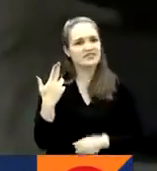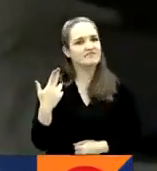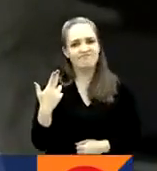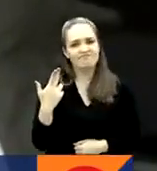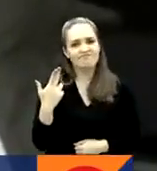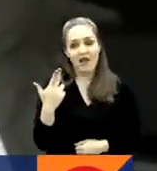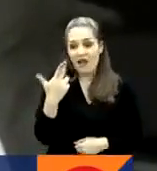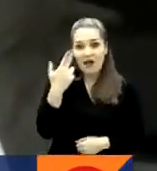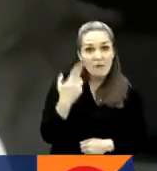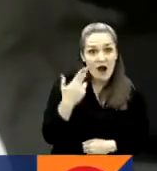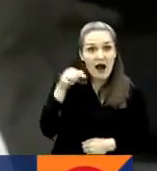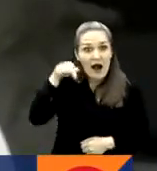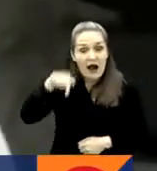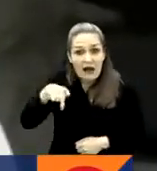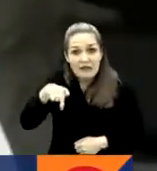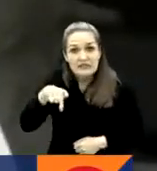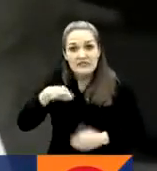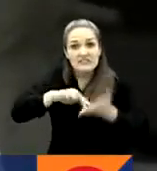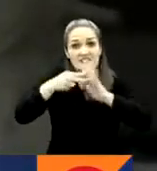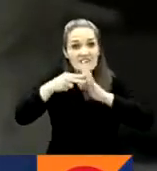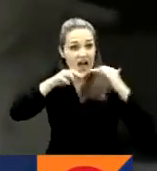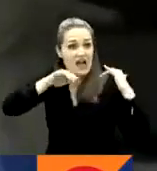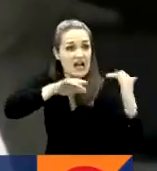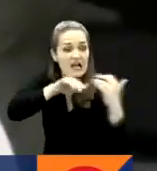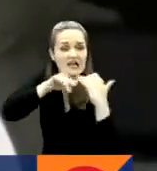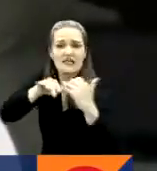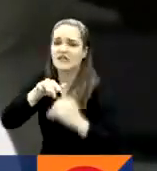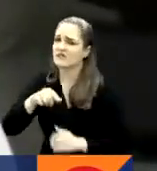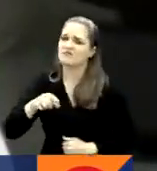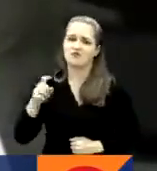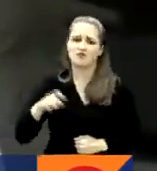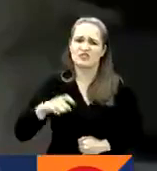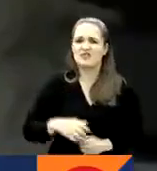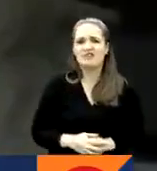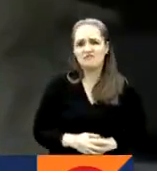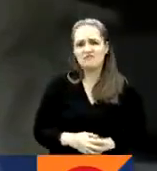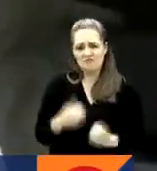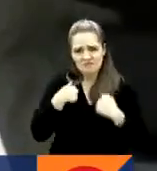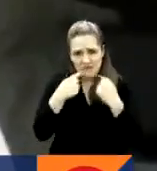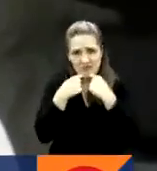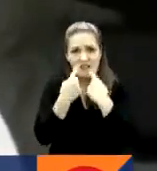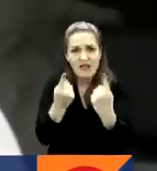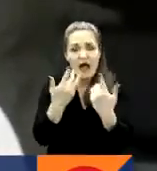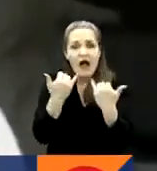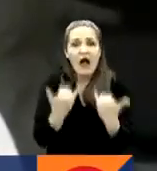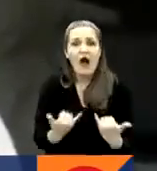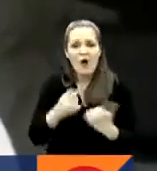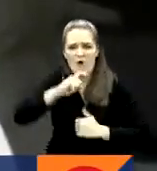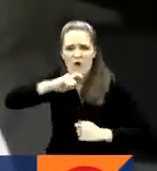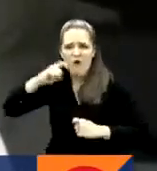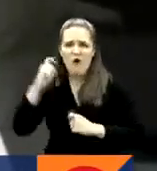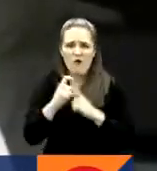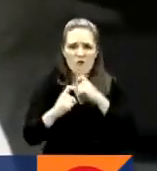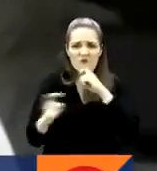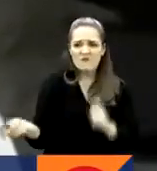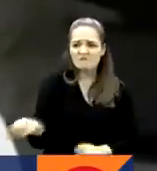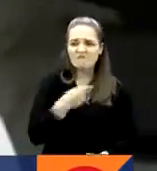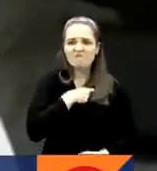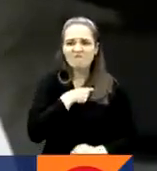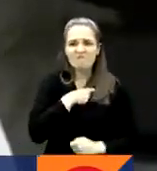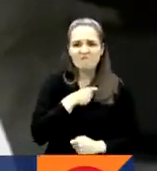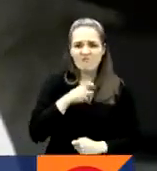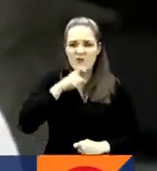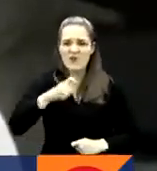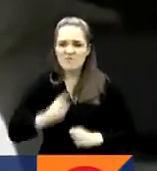no es una guerra civil. Mi intención no es hacer un llamado al odio y el resentimiento que tanto se